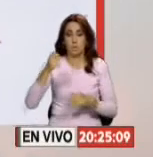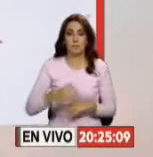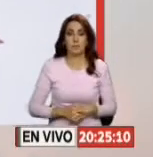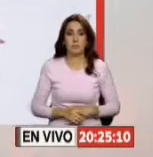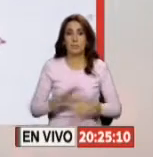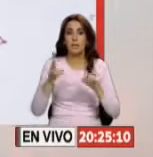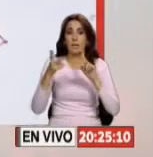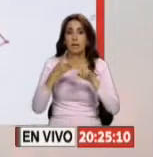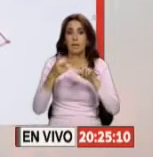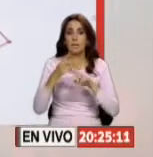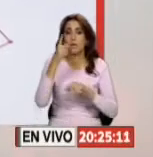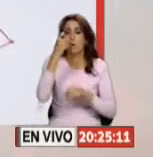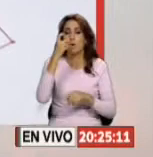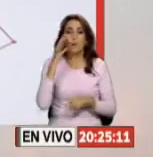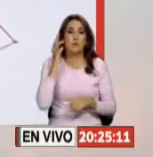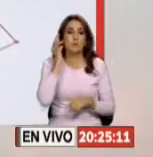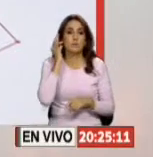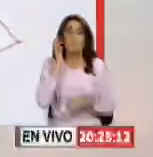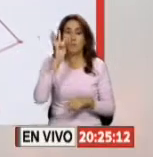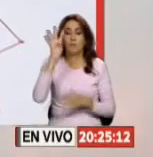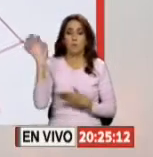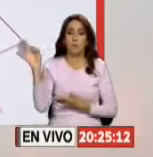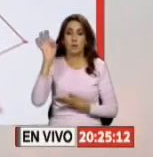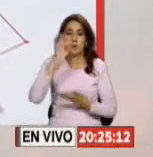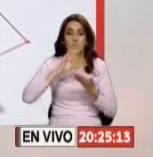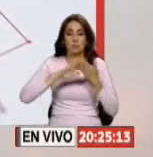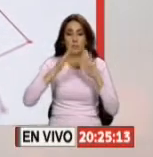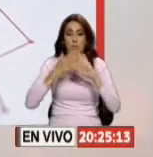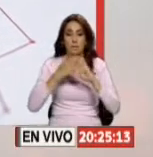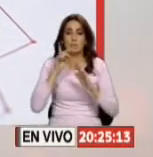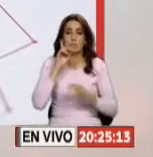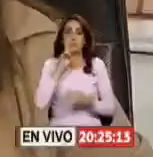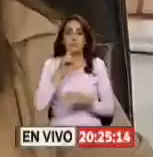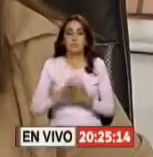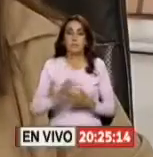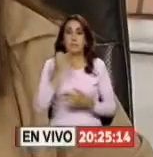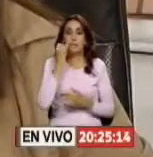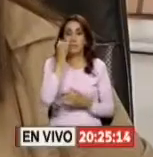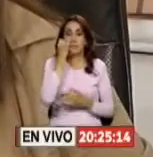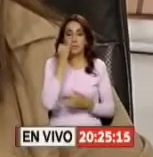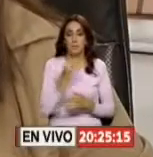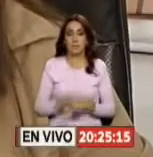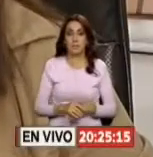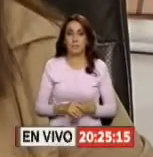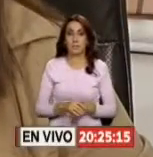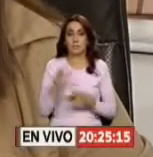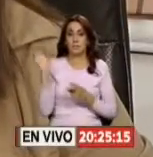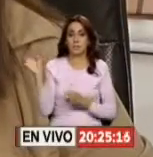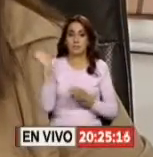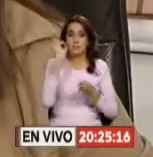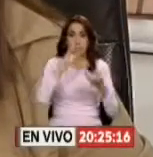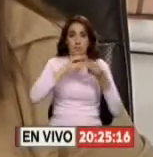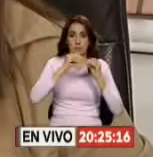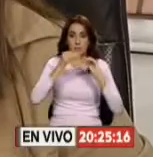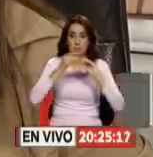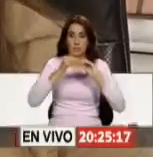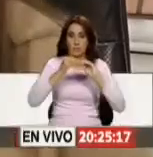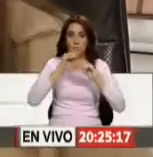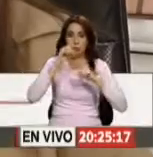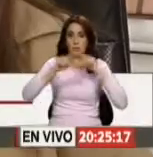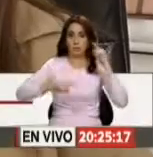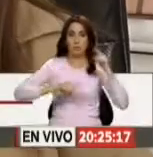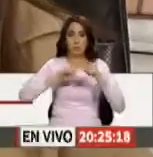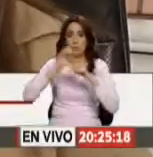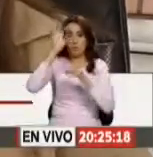con 11 mujeres y la tercera con 4 representantes de pueblos y nacionalidades. Se le asignaría un número solamente para cuestión de escrutinio,